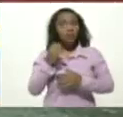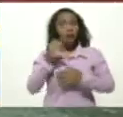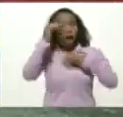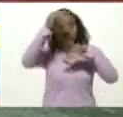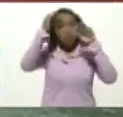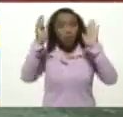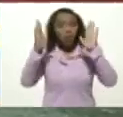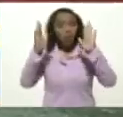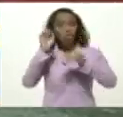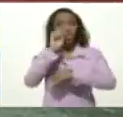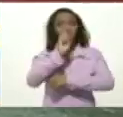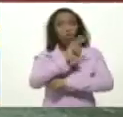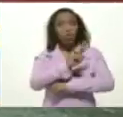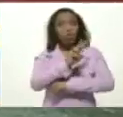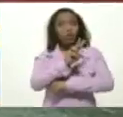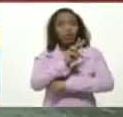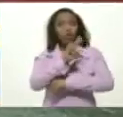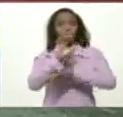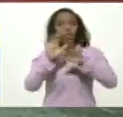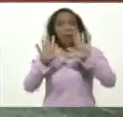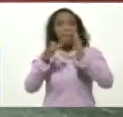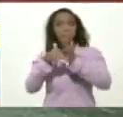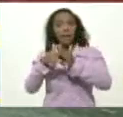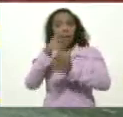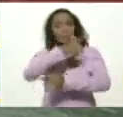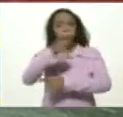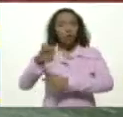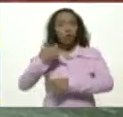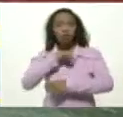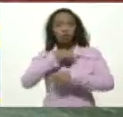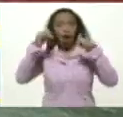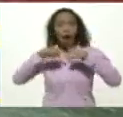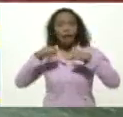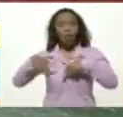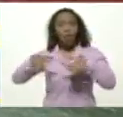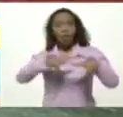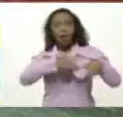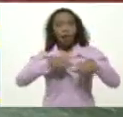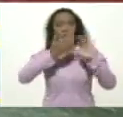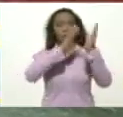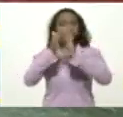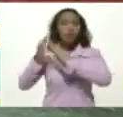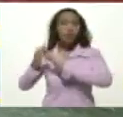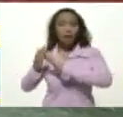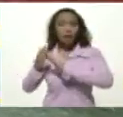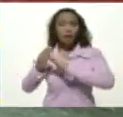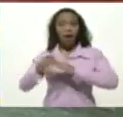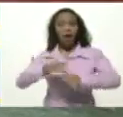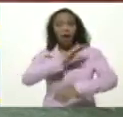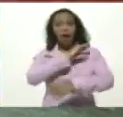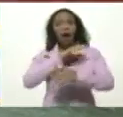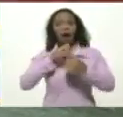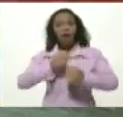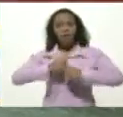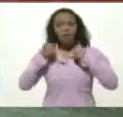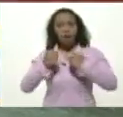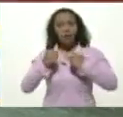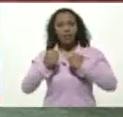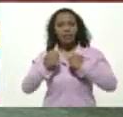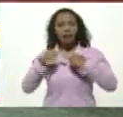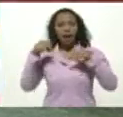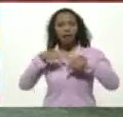atendiendo más de 210 mil habitantes. Estamos acá en los espacios de la comuna Aguerridos Tamanaco, con su